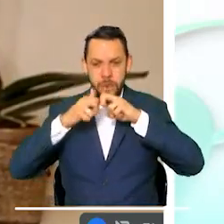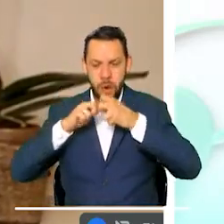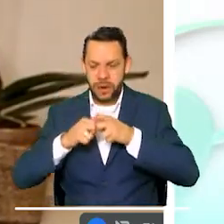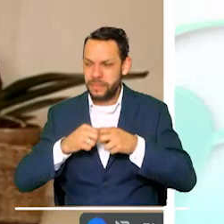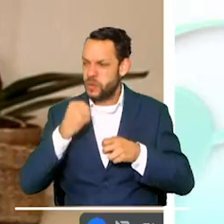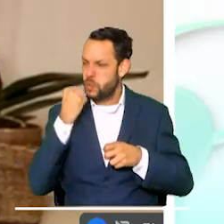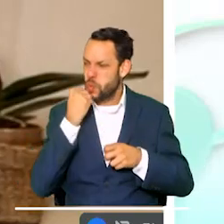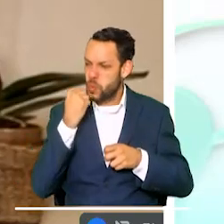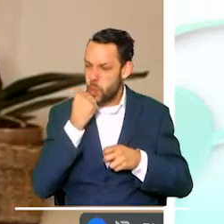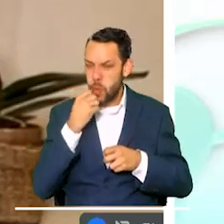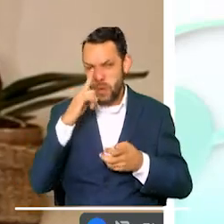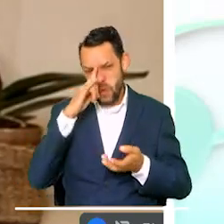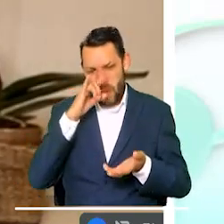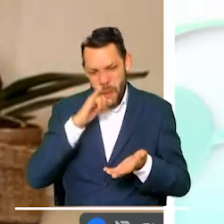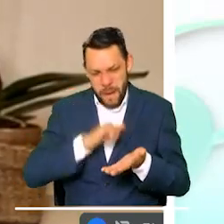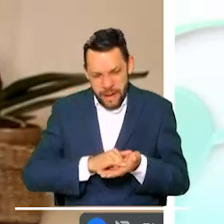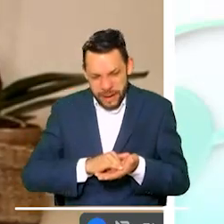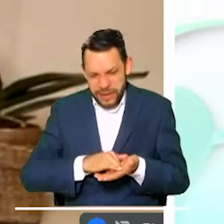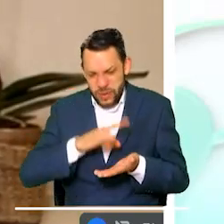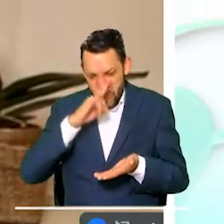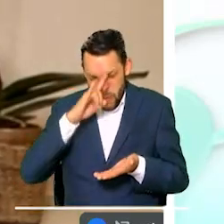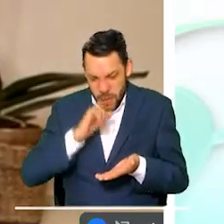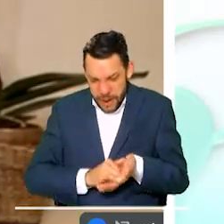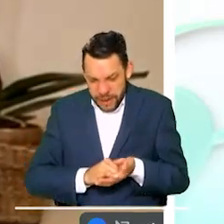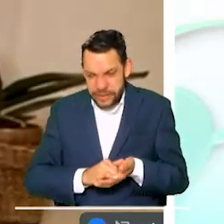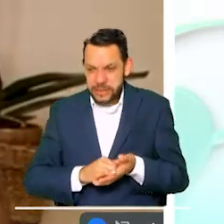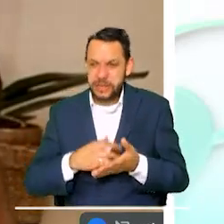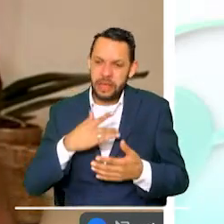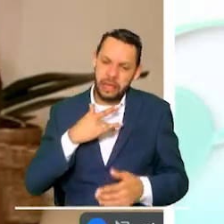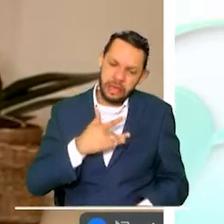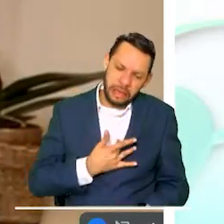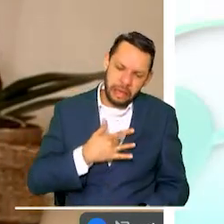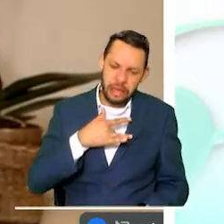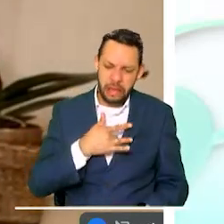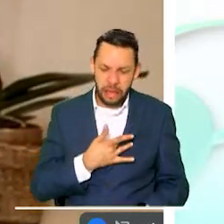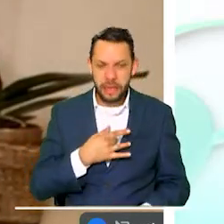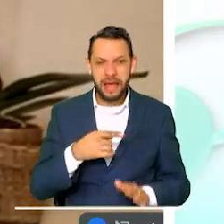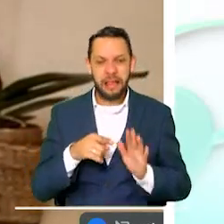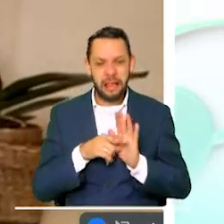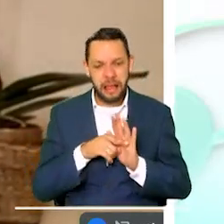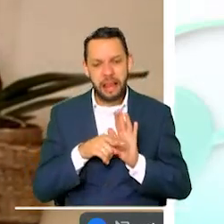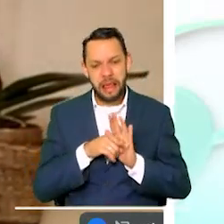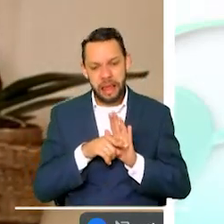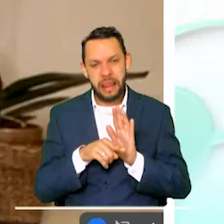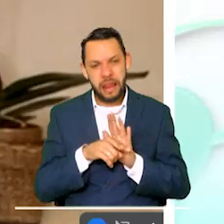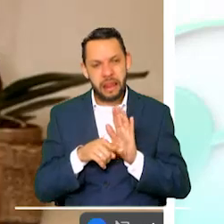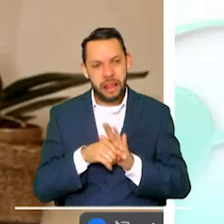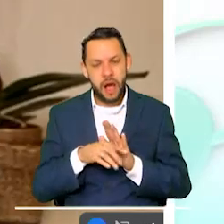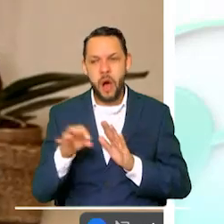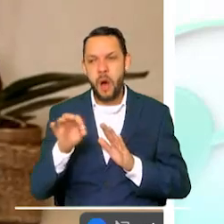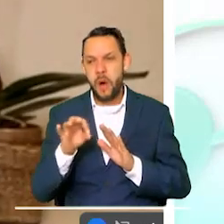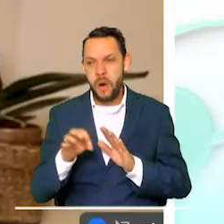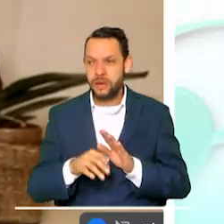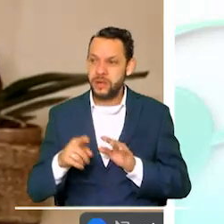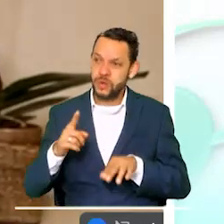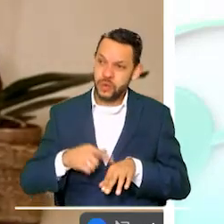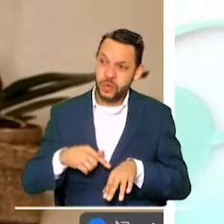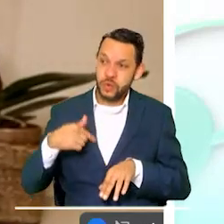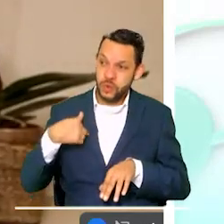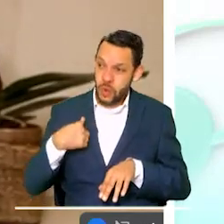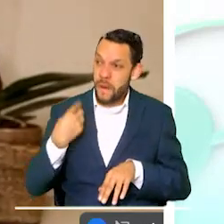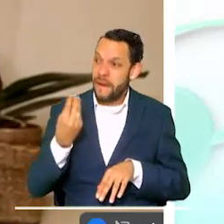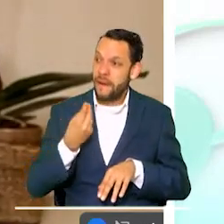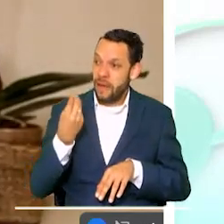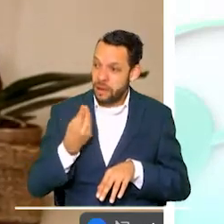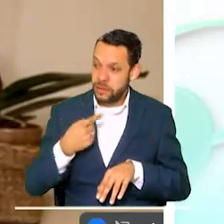es el de la frustración, es el del juicio. Y esa voz que nombraba la doctora ahorita que reprocha lo que hemos hecho y lo